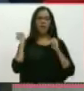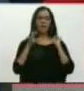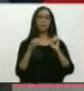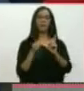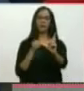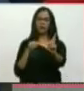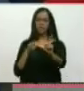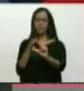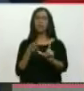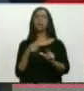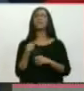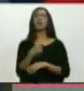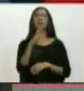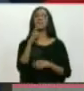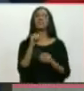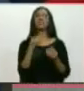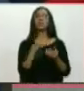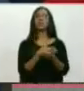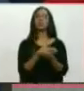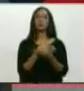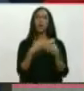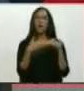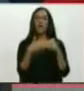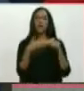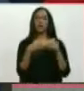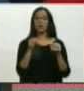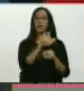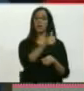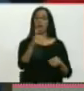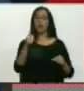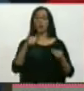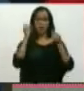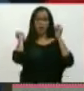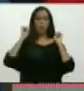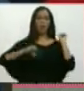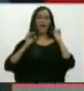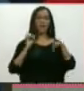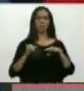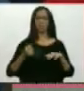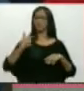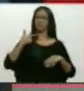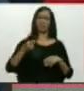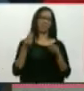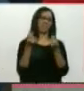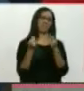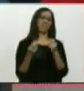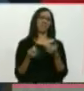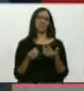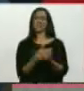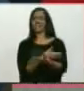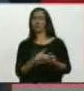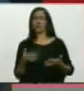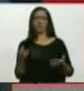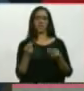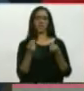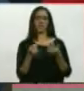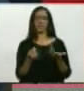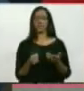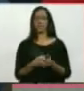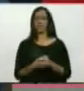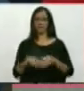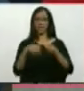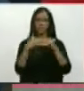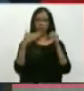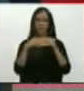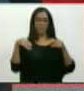guarimba. Y los tipos se fueron con yo no sé cuántos o 200 millones de bolívares y de dólares a rumbiárselos. ¿Ah? Y